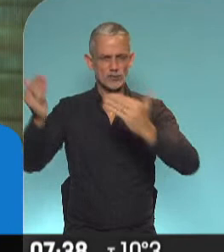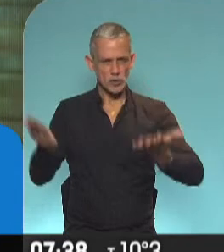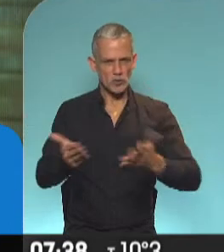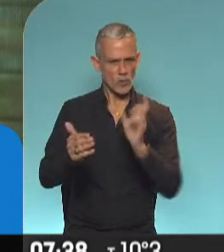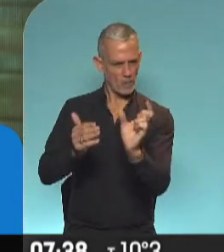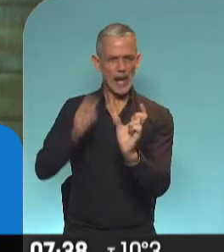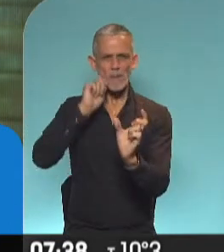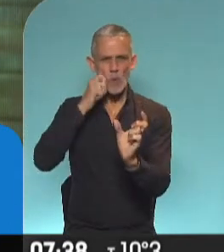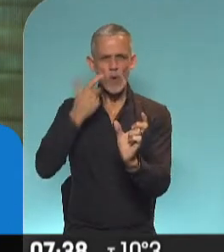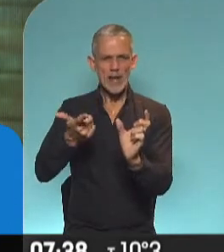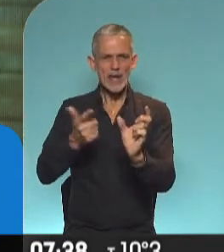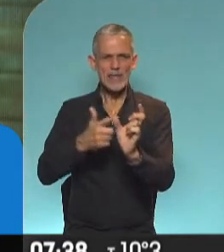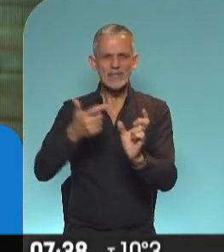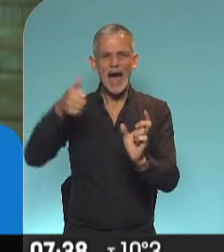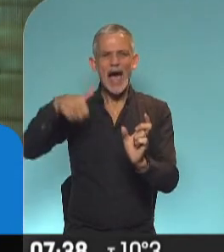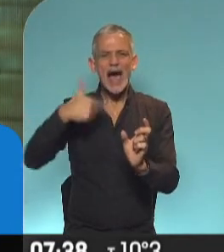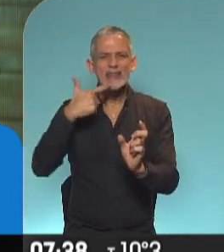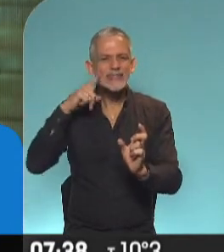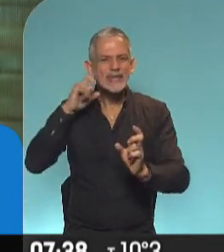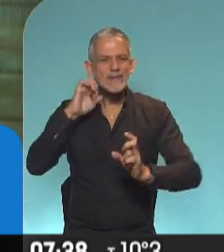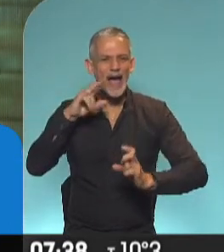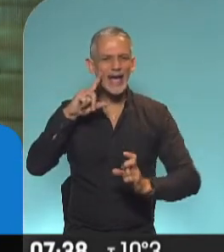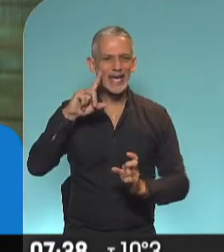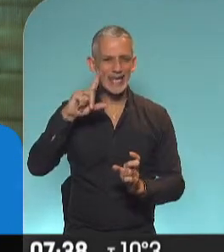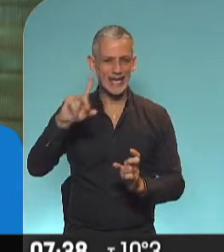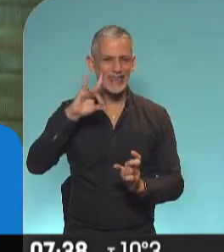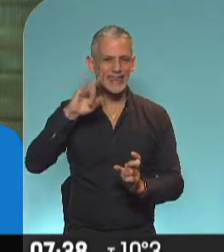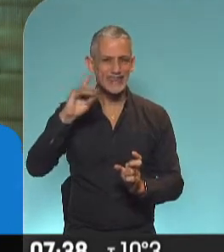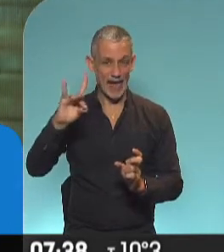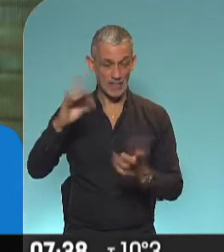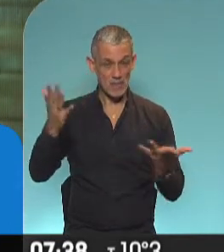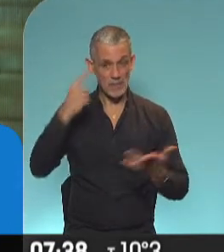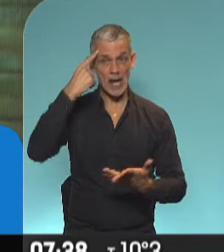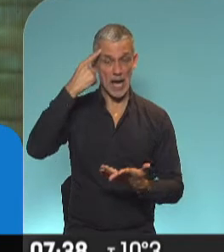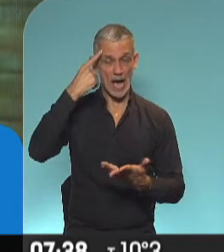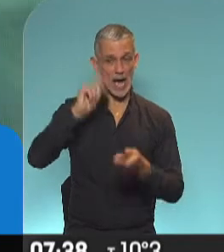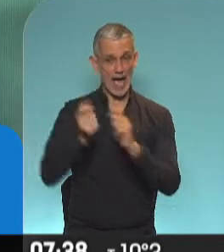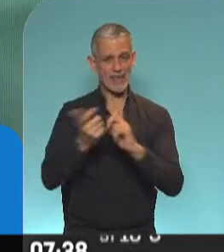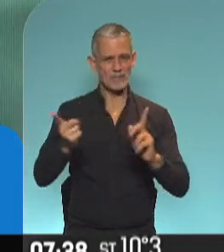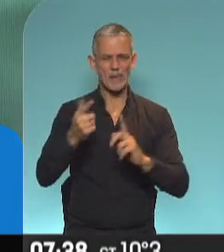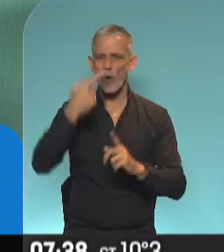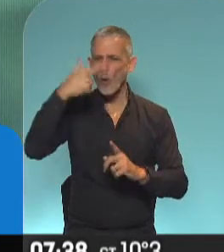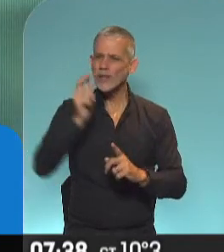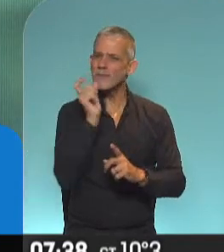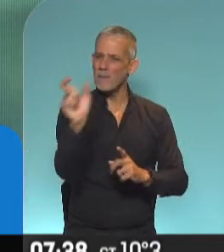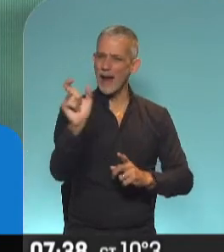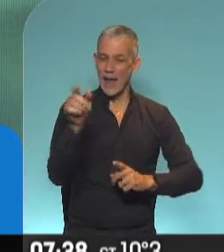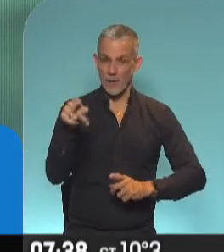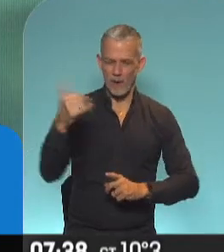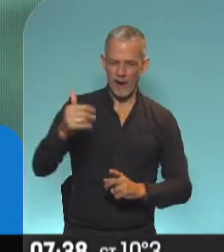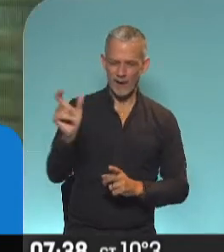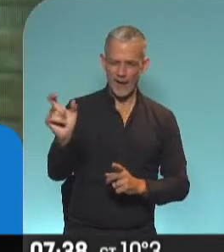muy lindo, muy interesante para estudiar, para tenerlo dentro de nuestra cabeza y tratar de adaptarnos. Me quedo con esa última palabra que tenés ahí, ¿eh?